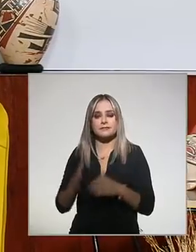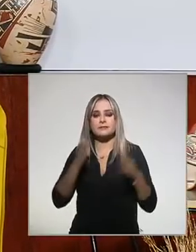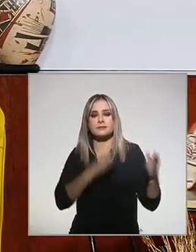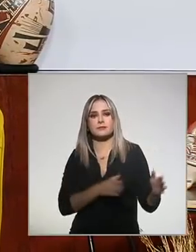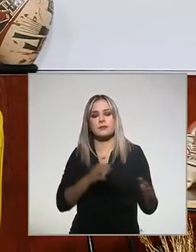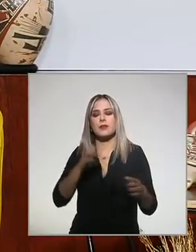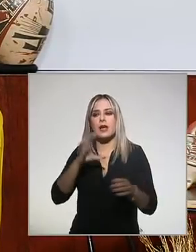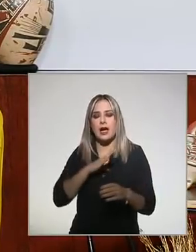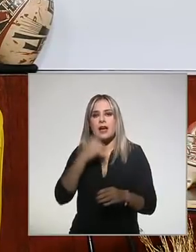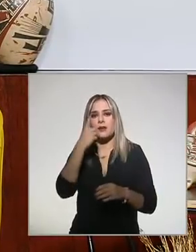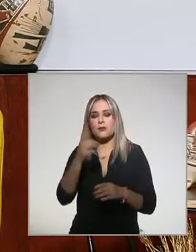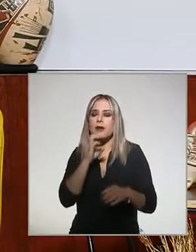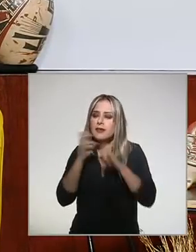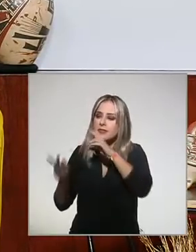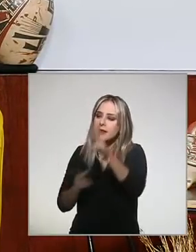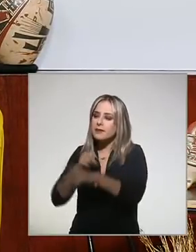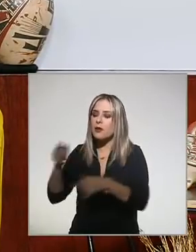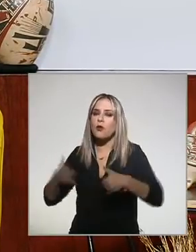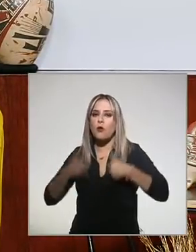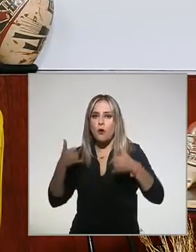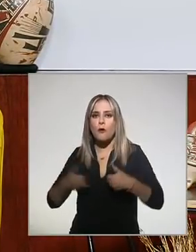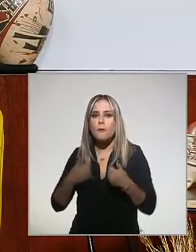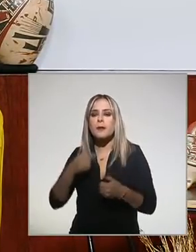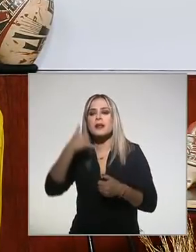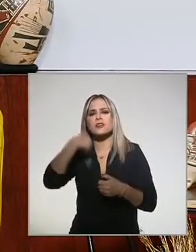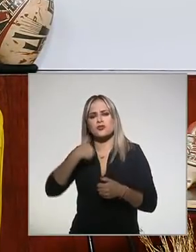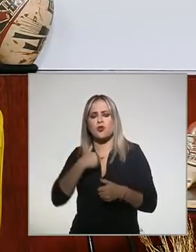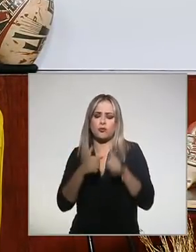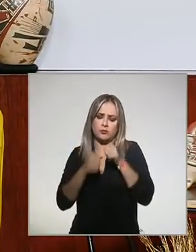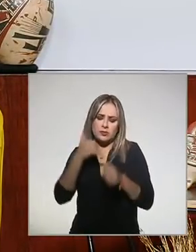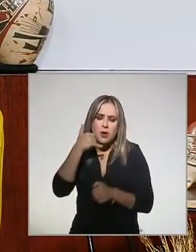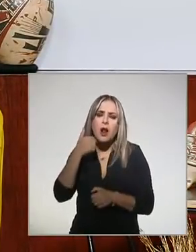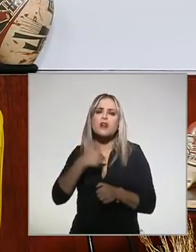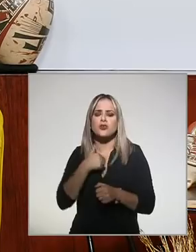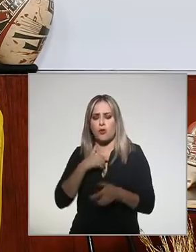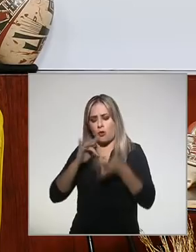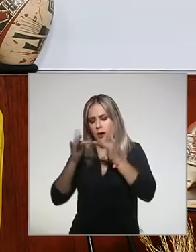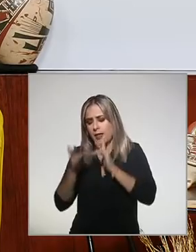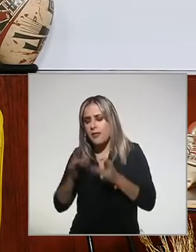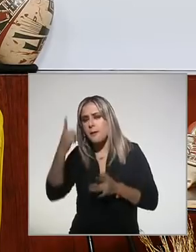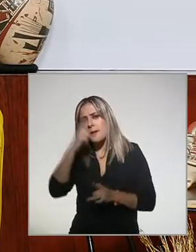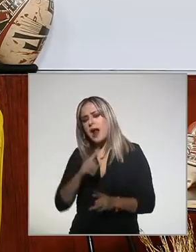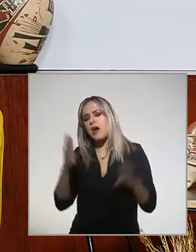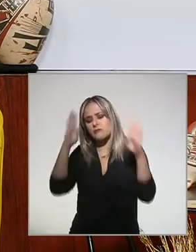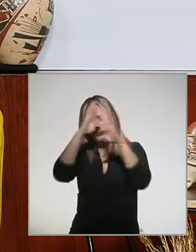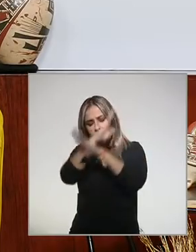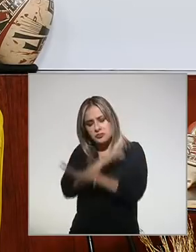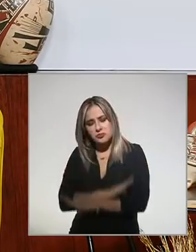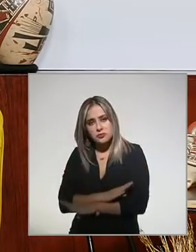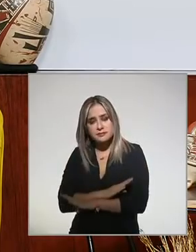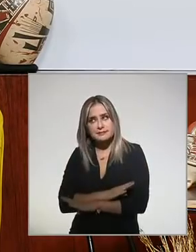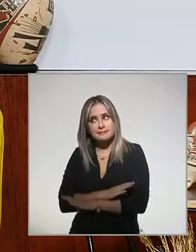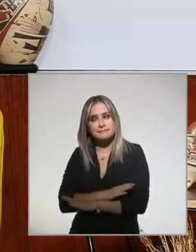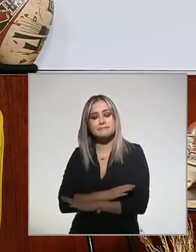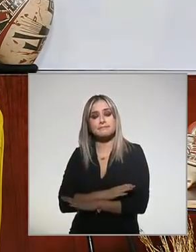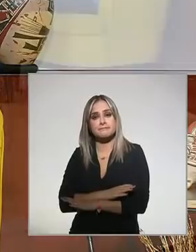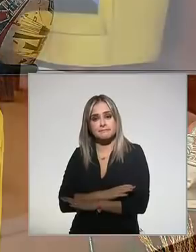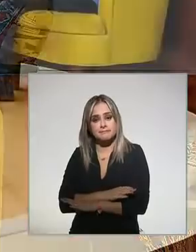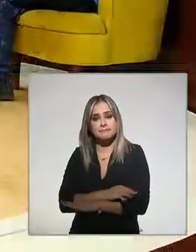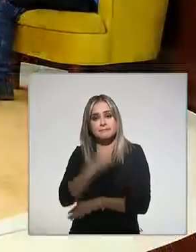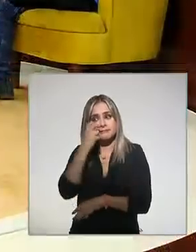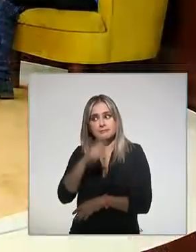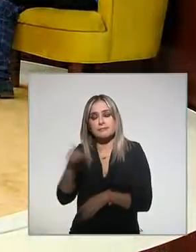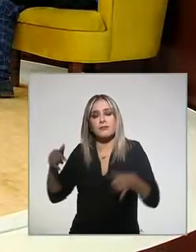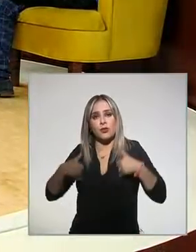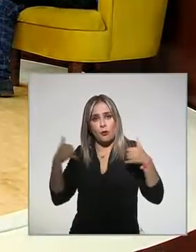ser la constante, que dicen, bueno, yo ocupo el celular, ocupo las redes pues para entretenerme. De repente está esta idea